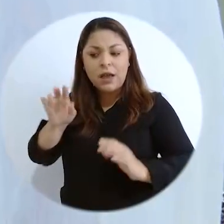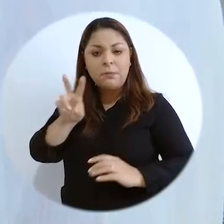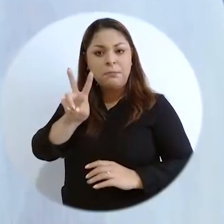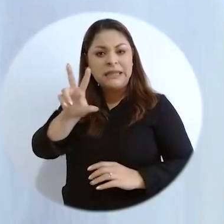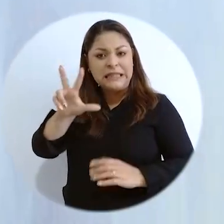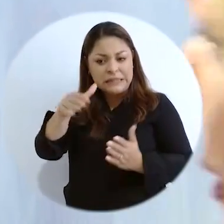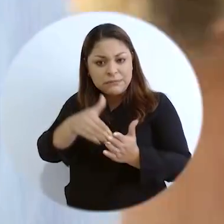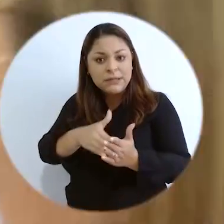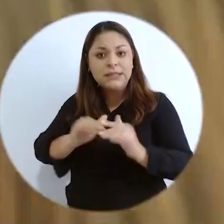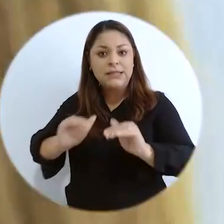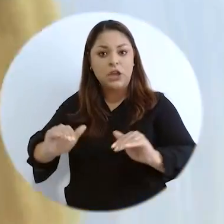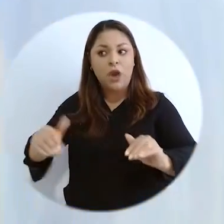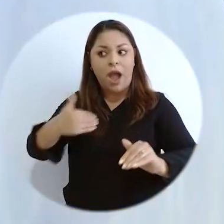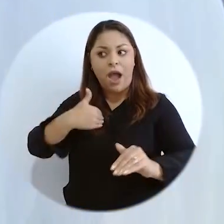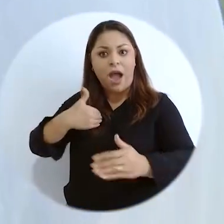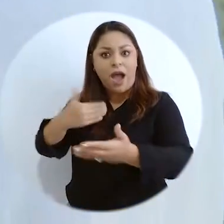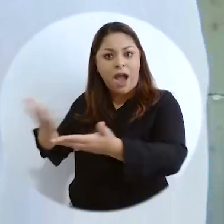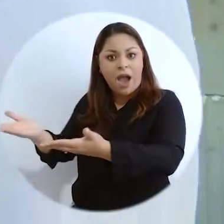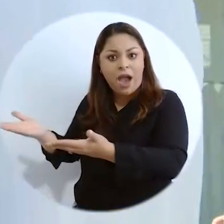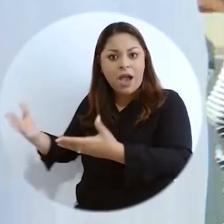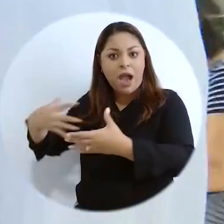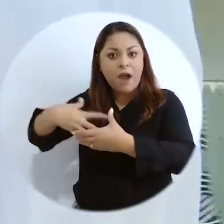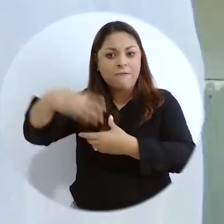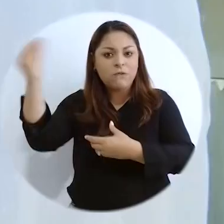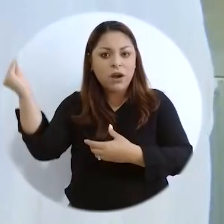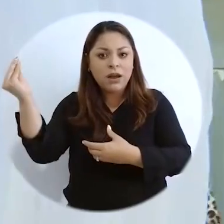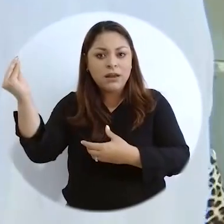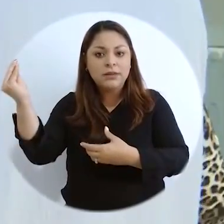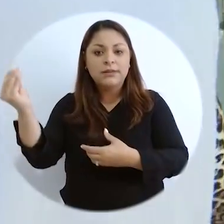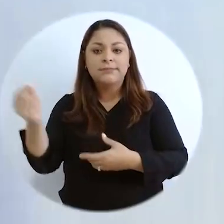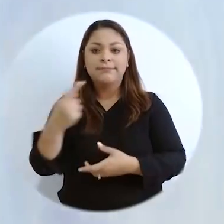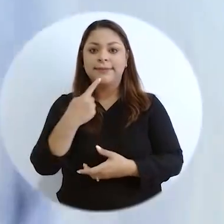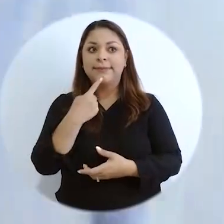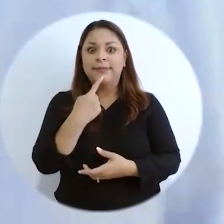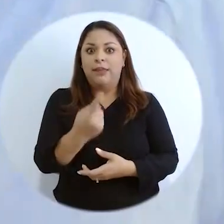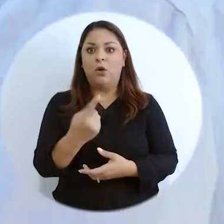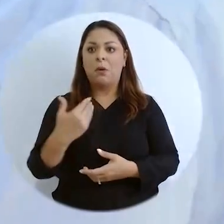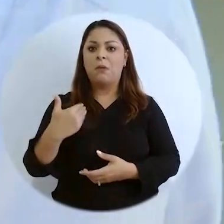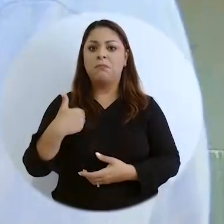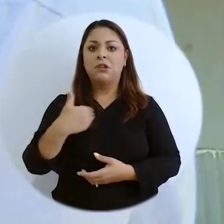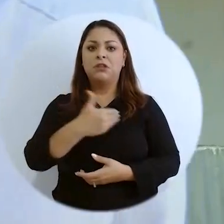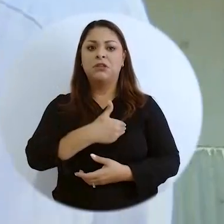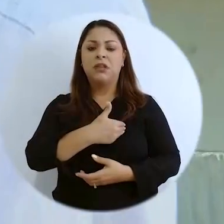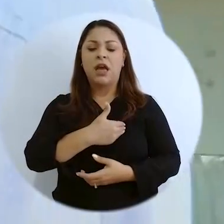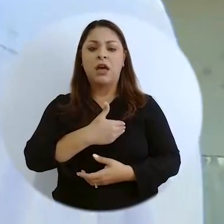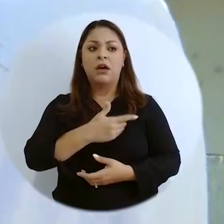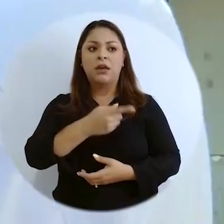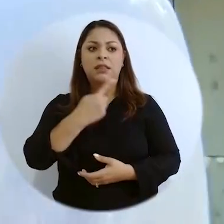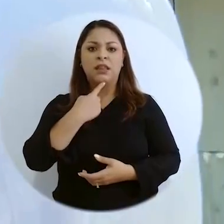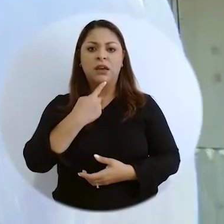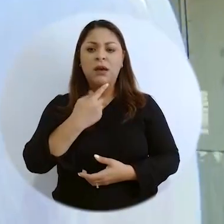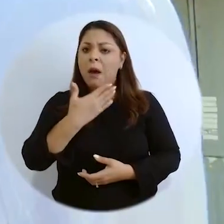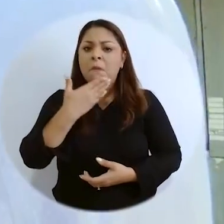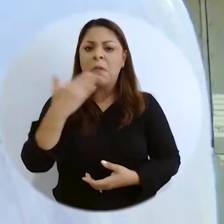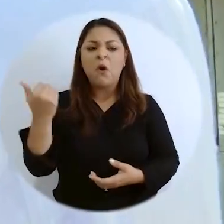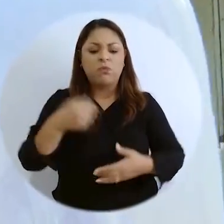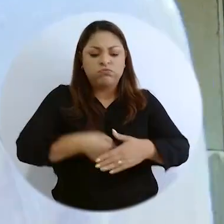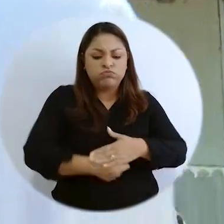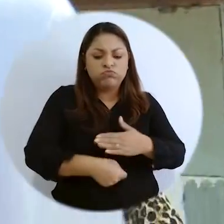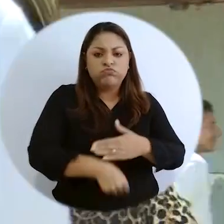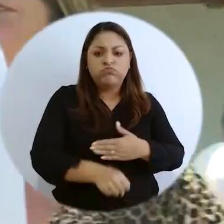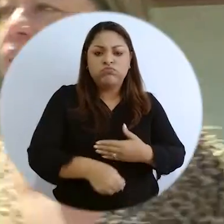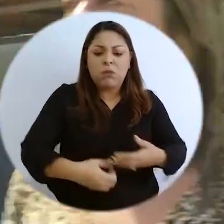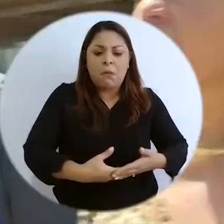23.000 niños y niñas afuera. Es decir, está diciendo que entre menos hayan, mejor los podemos